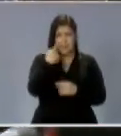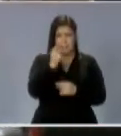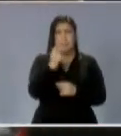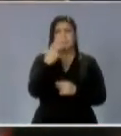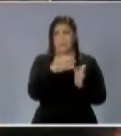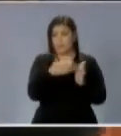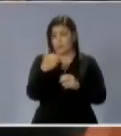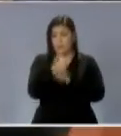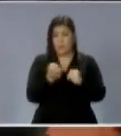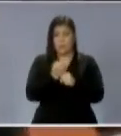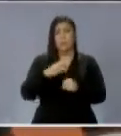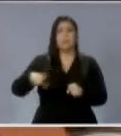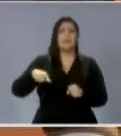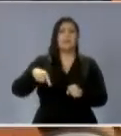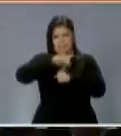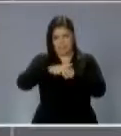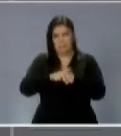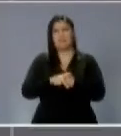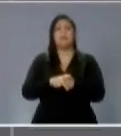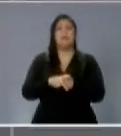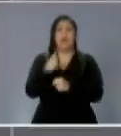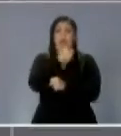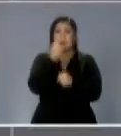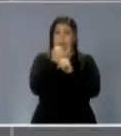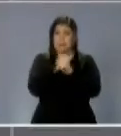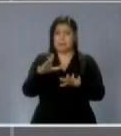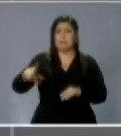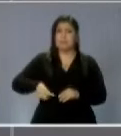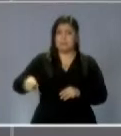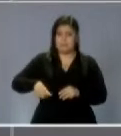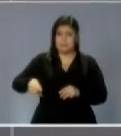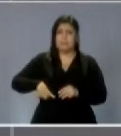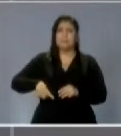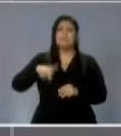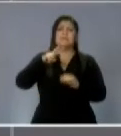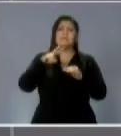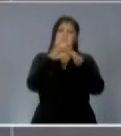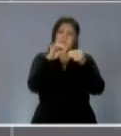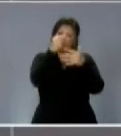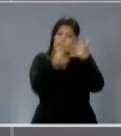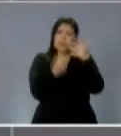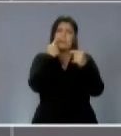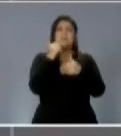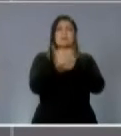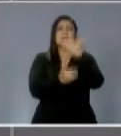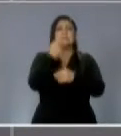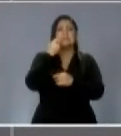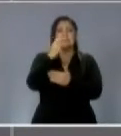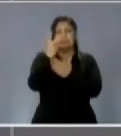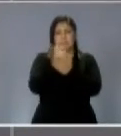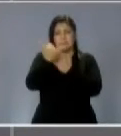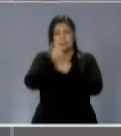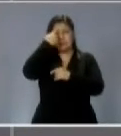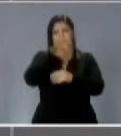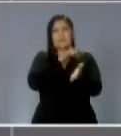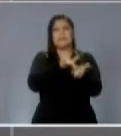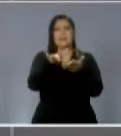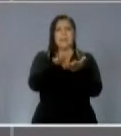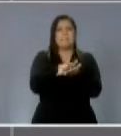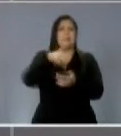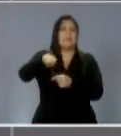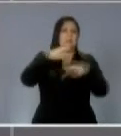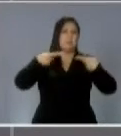mucho que en una ceremonia de despedida el presidente se ponga claridoso y acepte las tantas cosas que están mal,